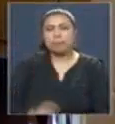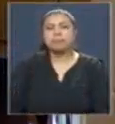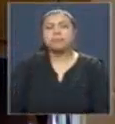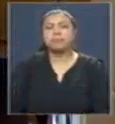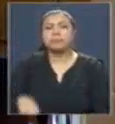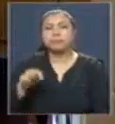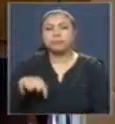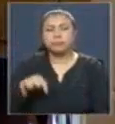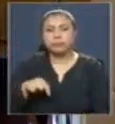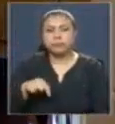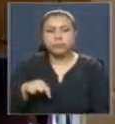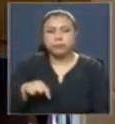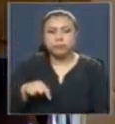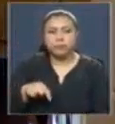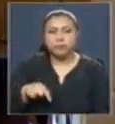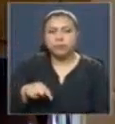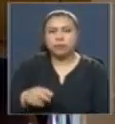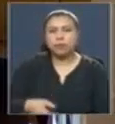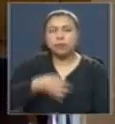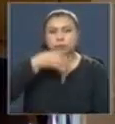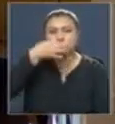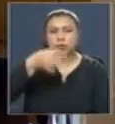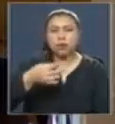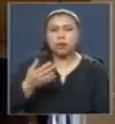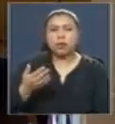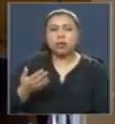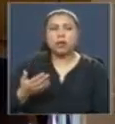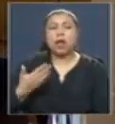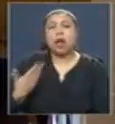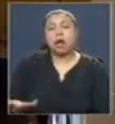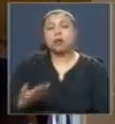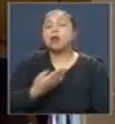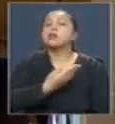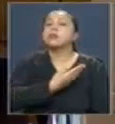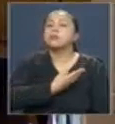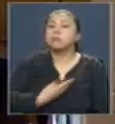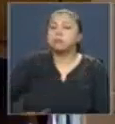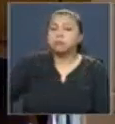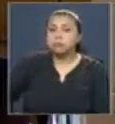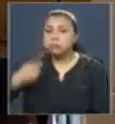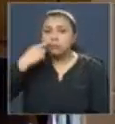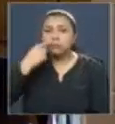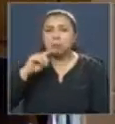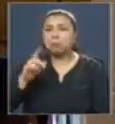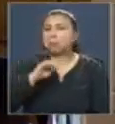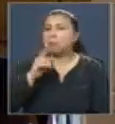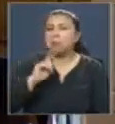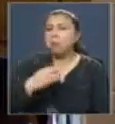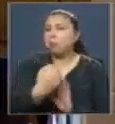Esta aseveración, señora presidenta, o ahora señor presidente, no se fundamenta en los hechos.